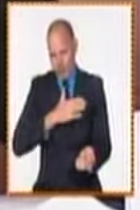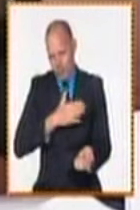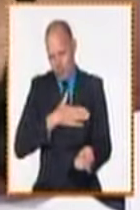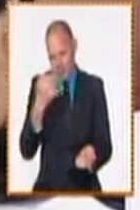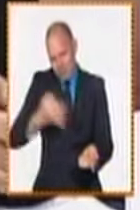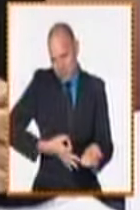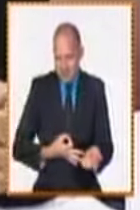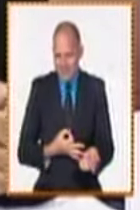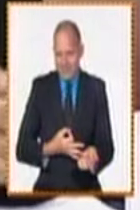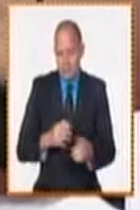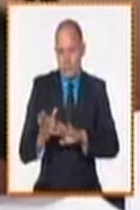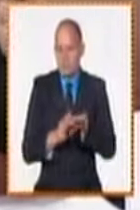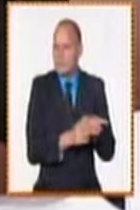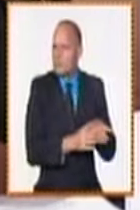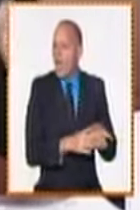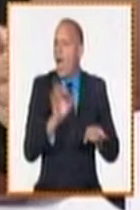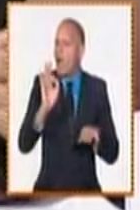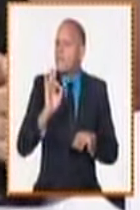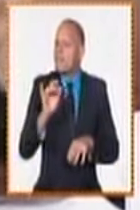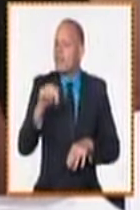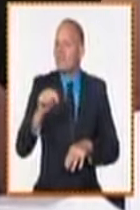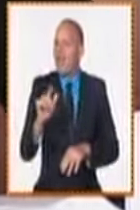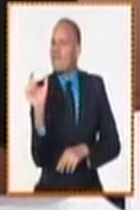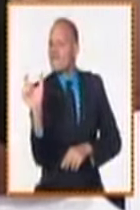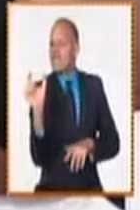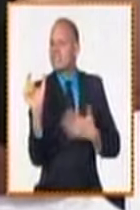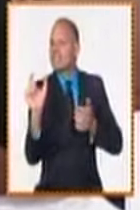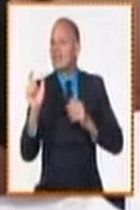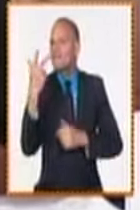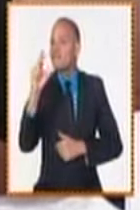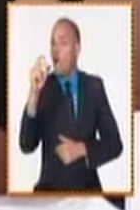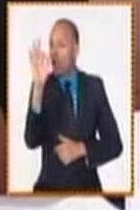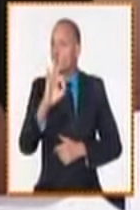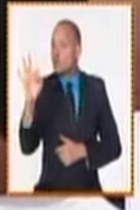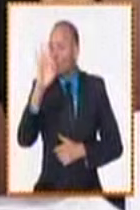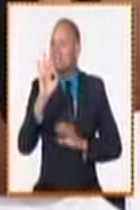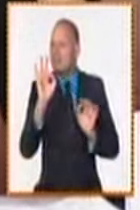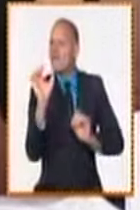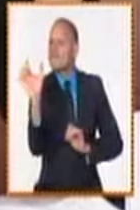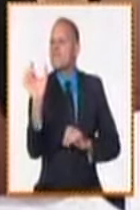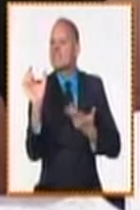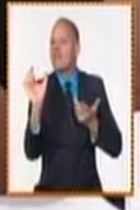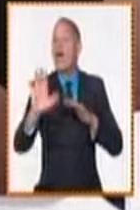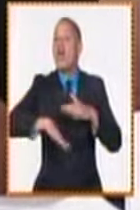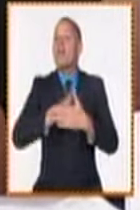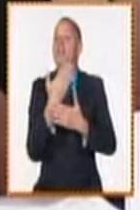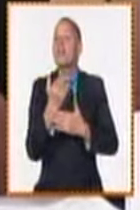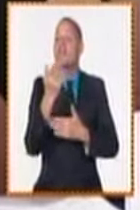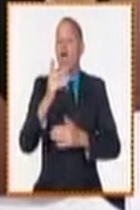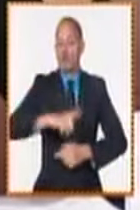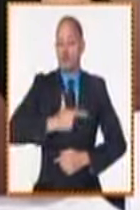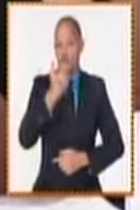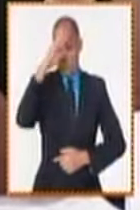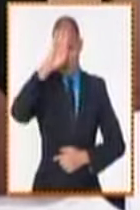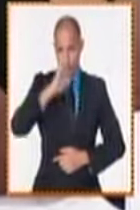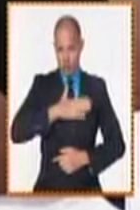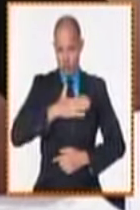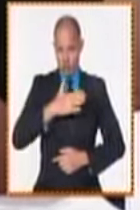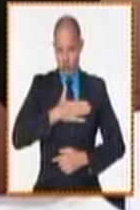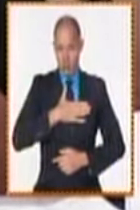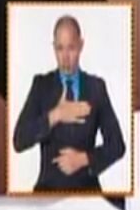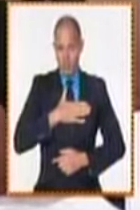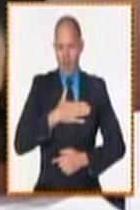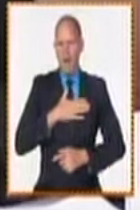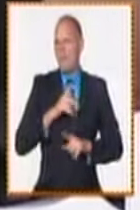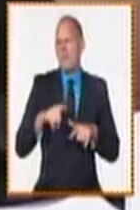Nacional. Pero no solo por el himno, porque muchas veces se olvida esa toma de Bayamo. Si no hubiera habido toma de Bayamo, no hubiera habido himno nacional. Correcto. Y